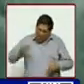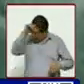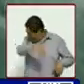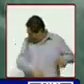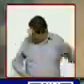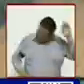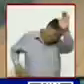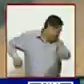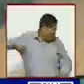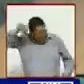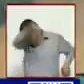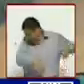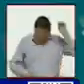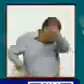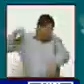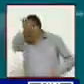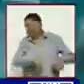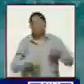en este Tequino.